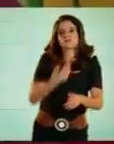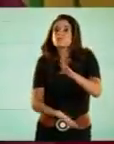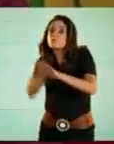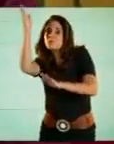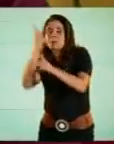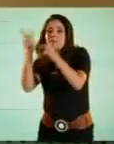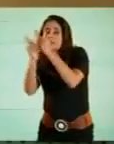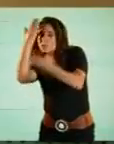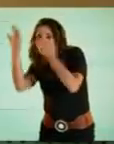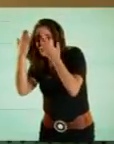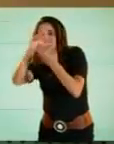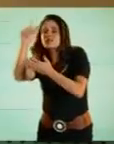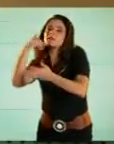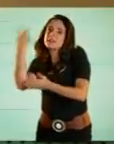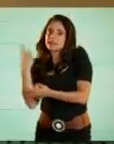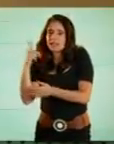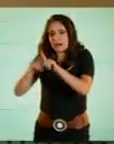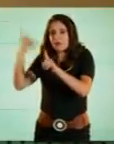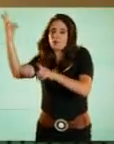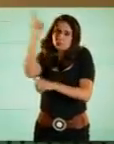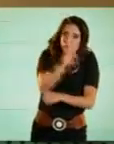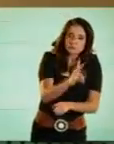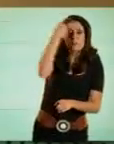regresar por mi hermana porque yo quiero que ella estudie.